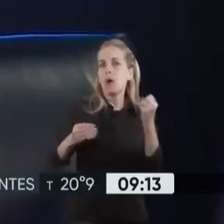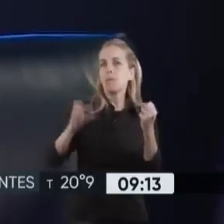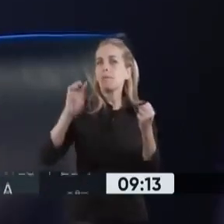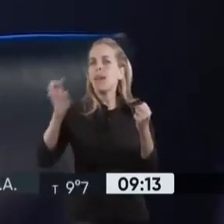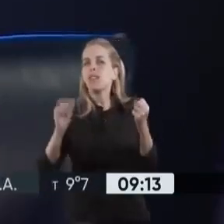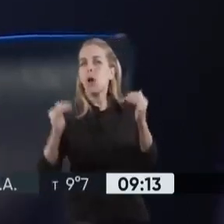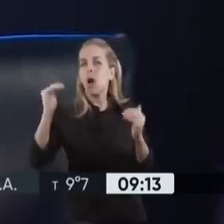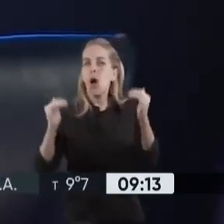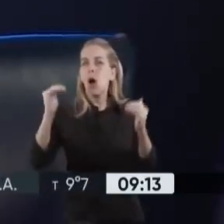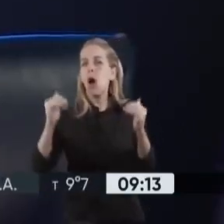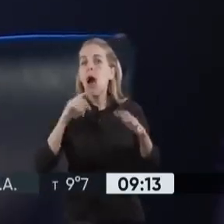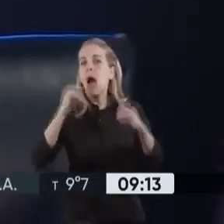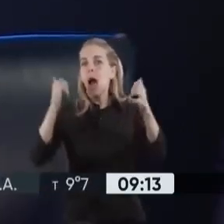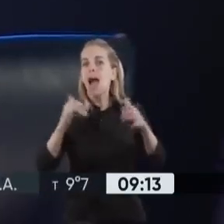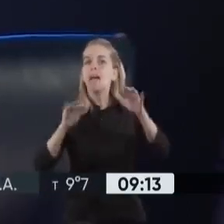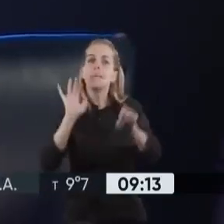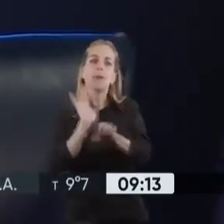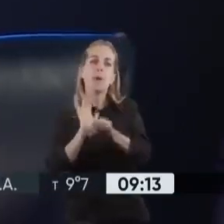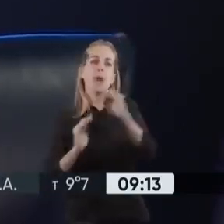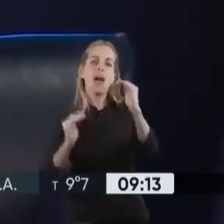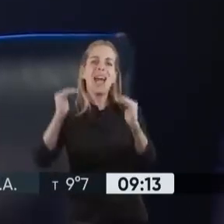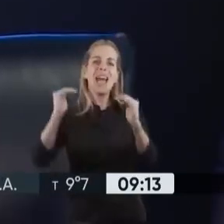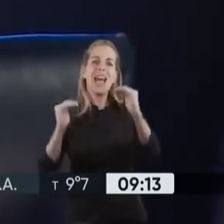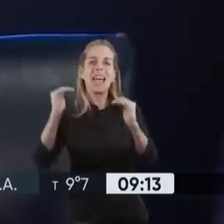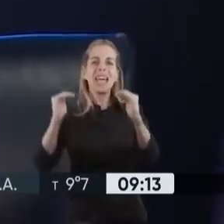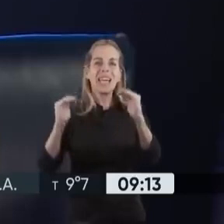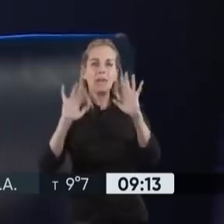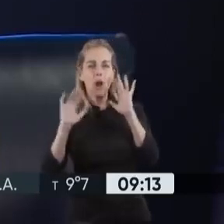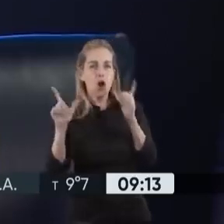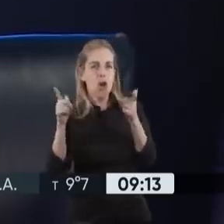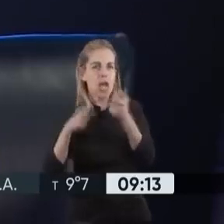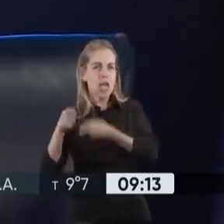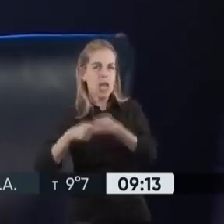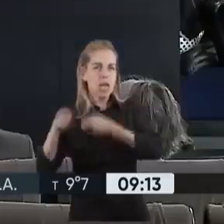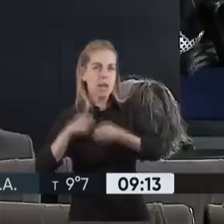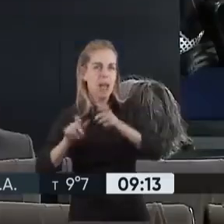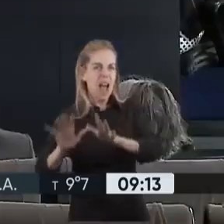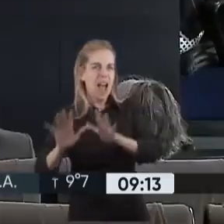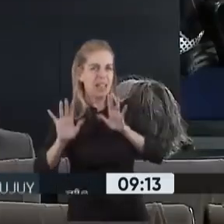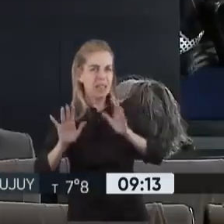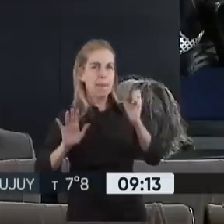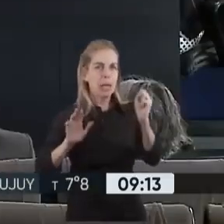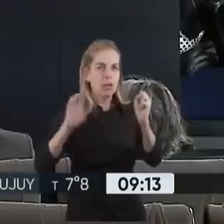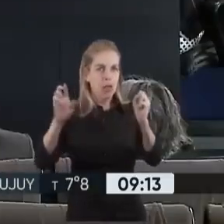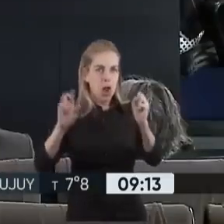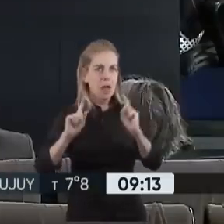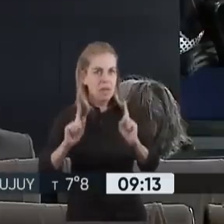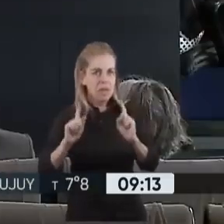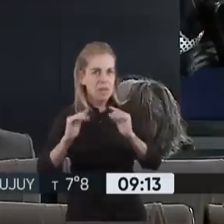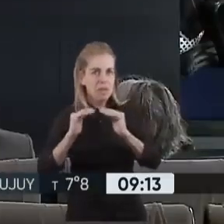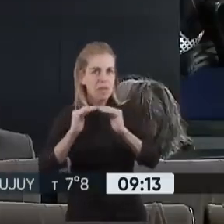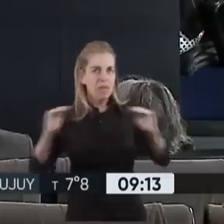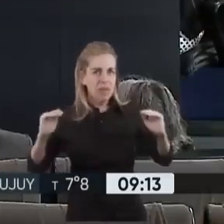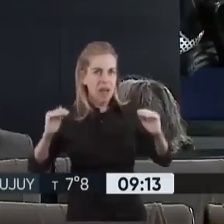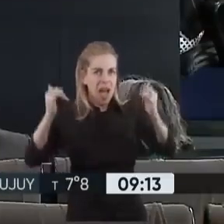está en una situación de equilibrio entonces no vemos movimientos especulativos en ese sentido también decirles que